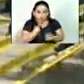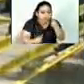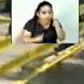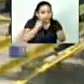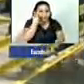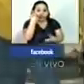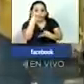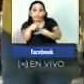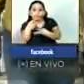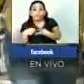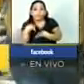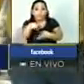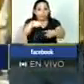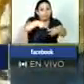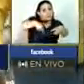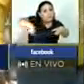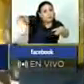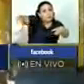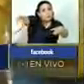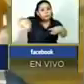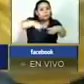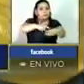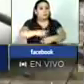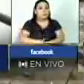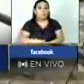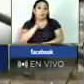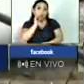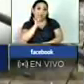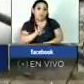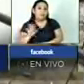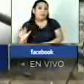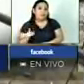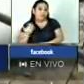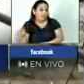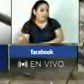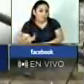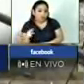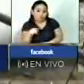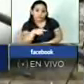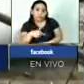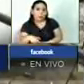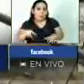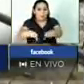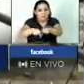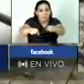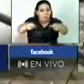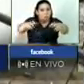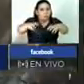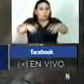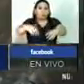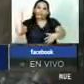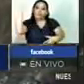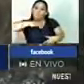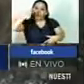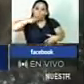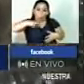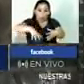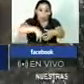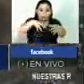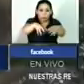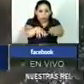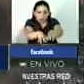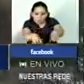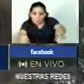inspeccionar la obra de mitigación. Dicen que lo que ocasionó el colapso fue la basura que se encontraba